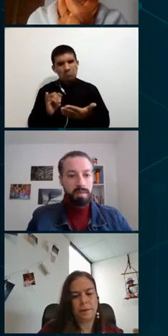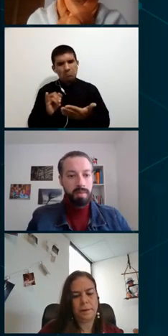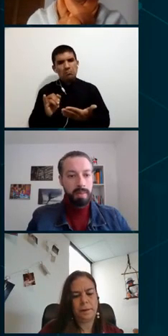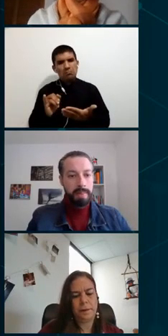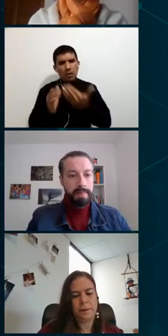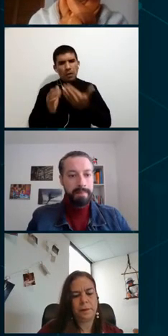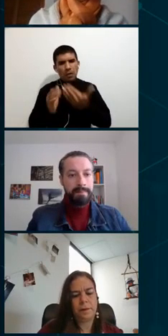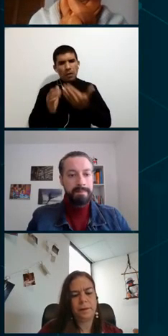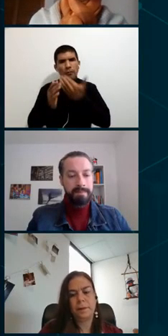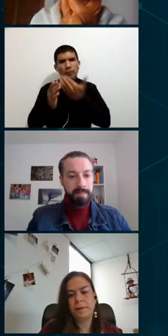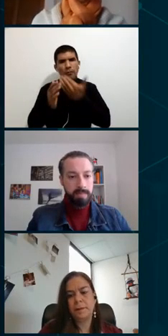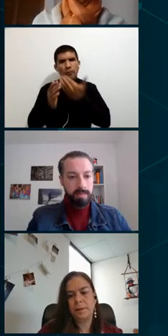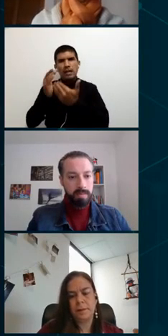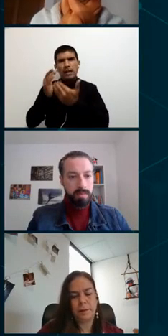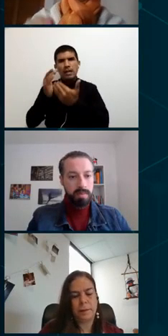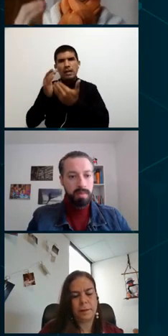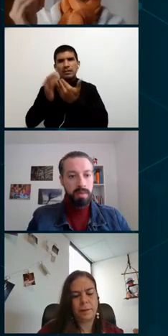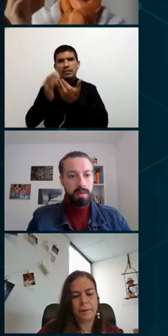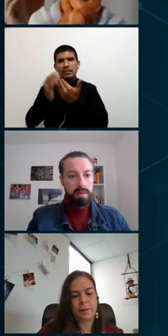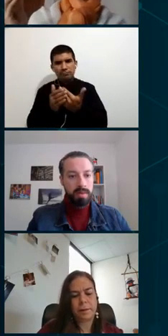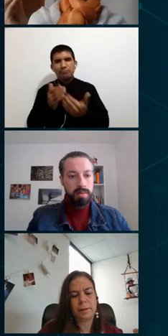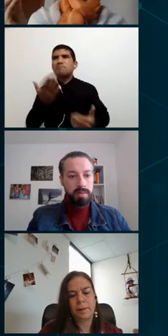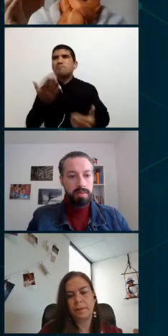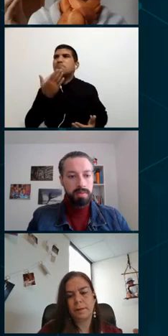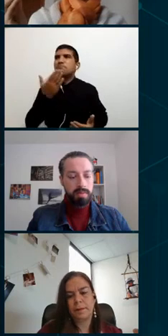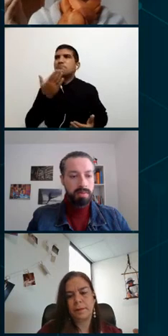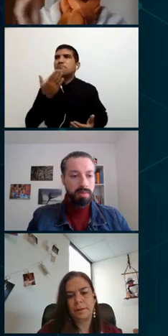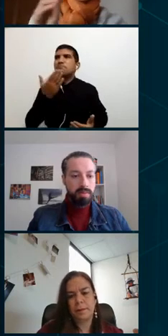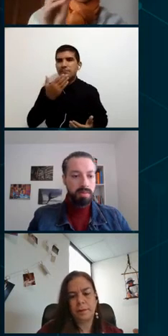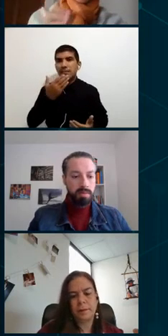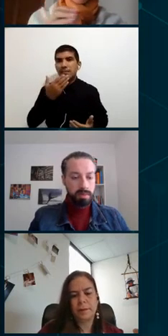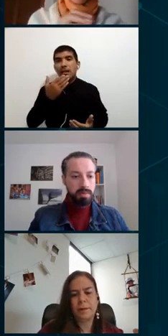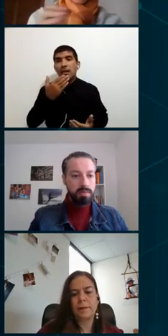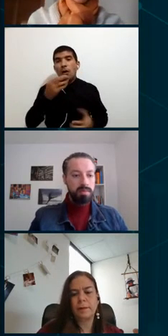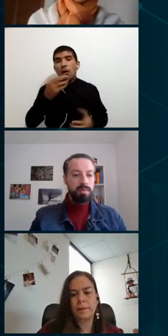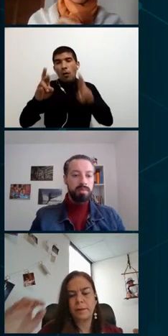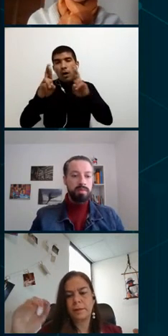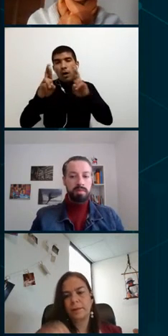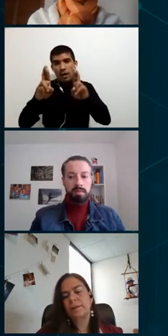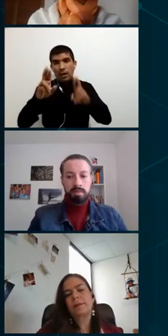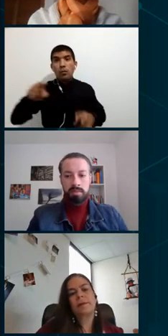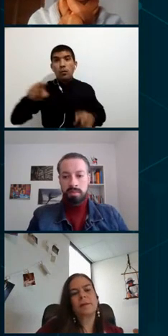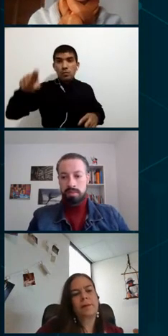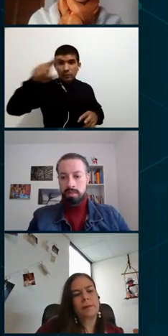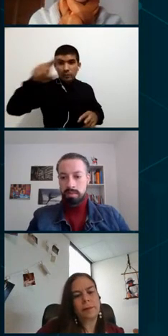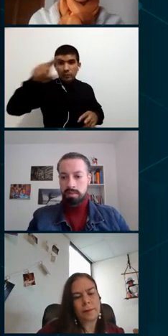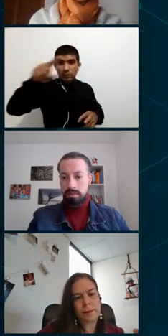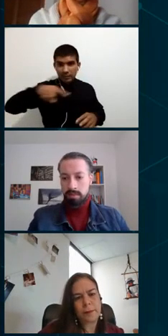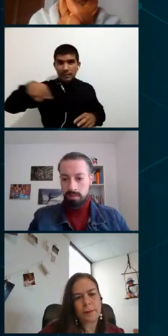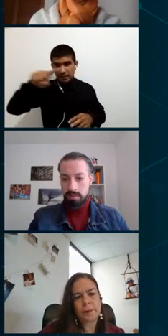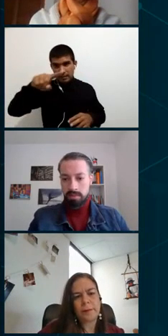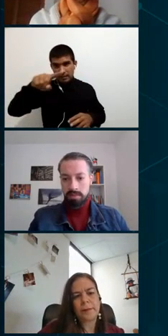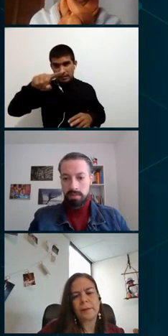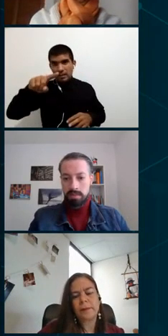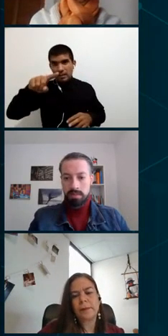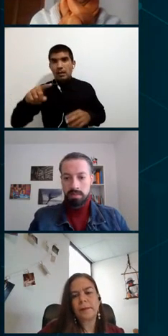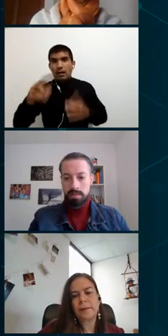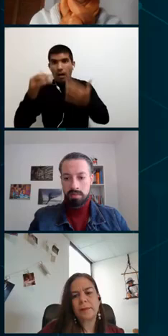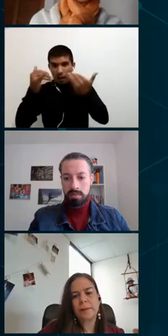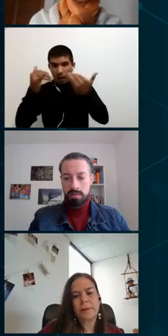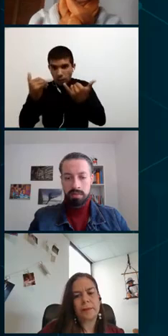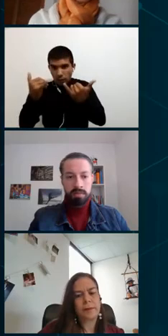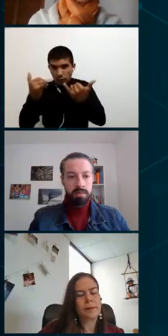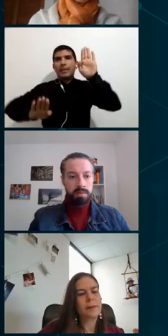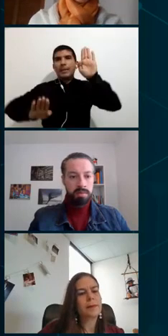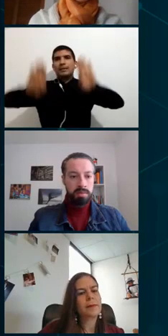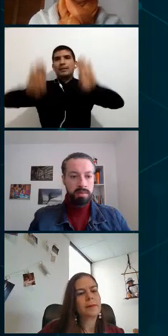nos gustaría contar con algunos de ustedes para que conversen aquí en la sala en vivo con nosotros. Entonces, si